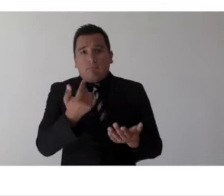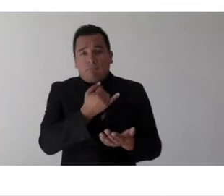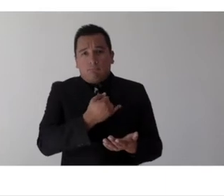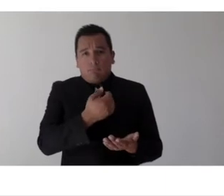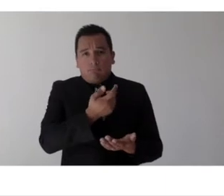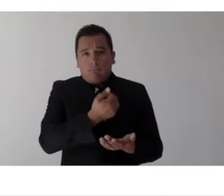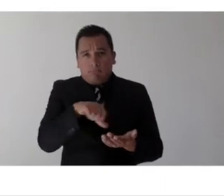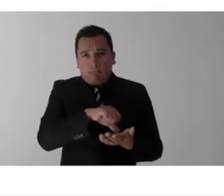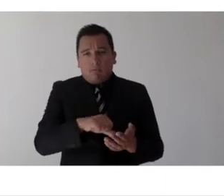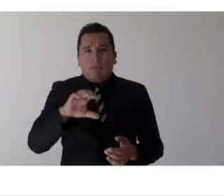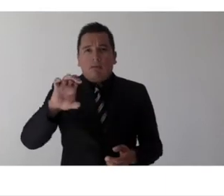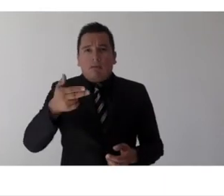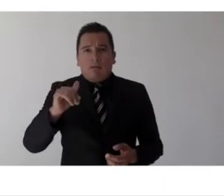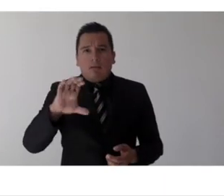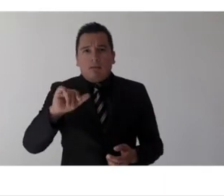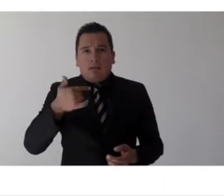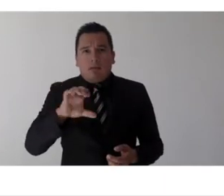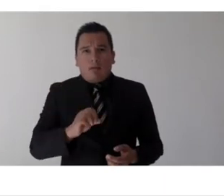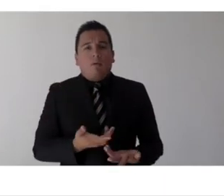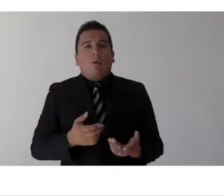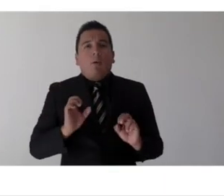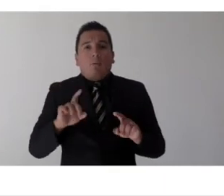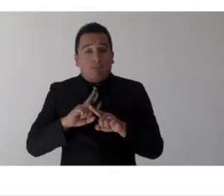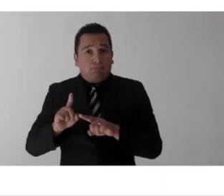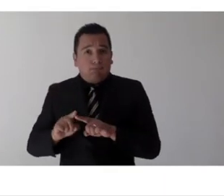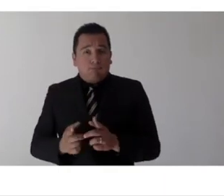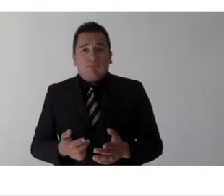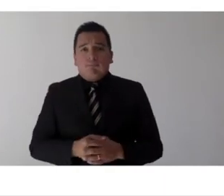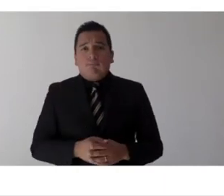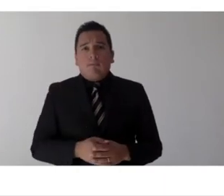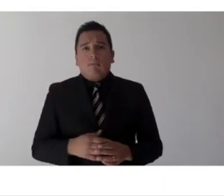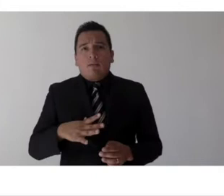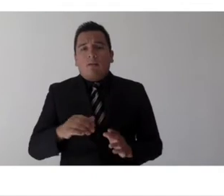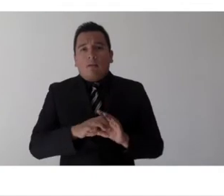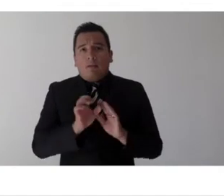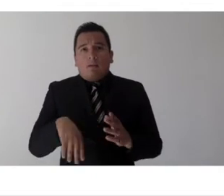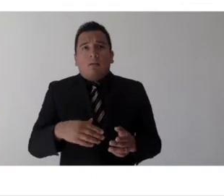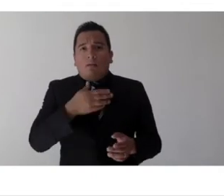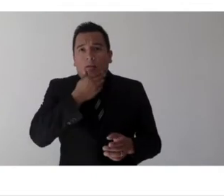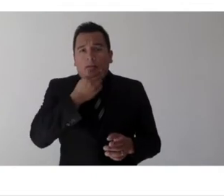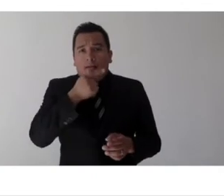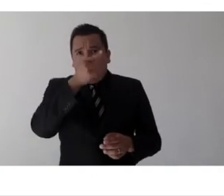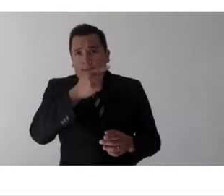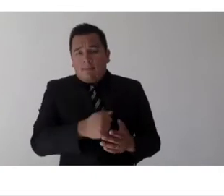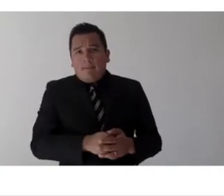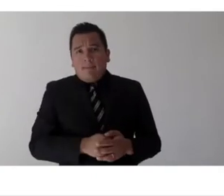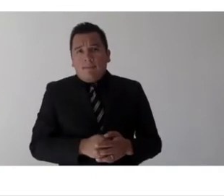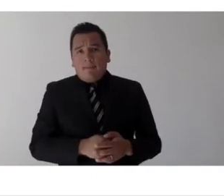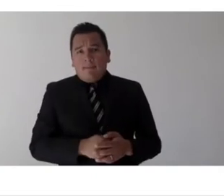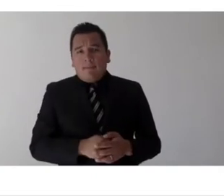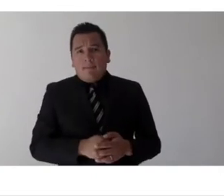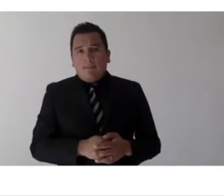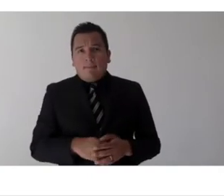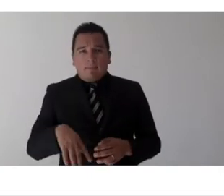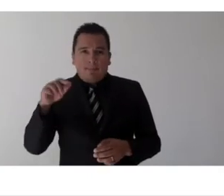Chicago, y que ha acompañado procesos tan importantes como el de César Chávez al sur de California, con el que